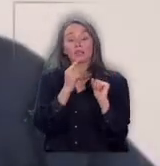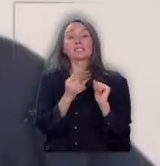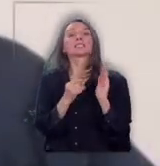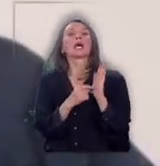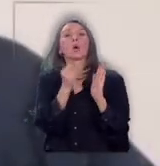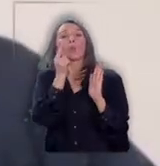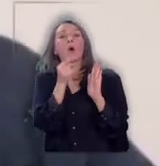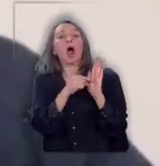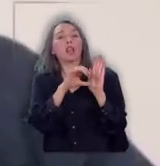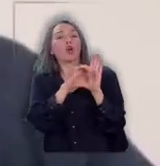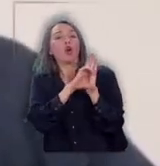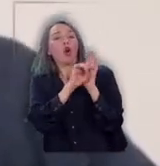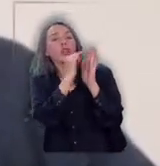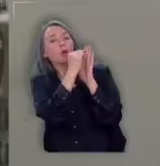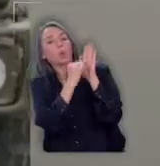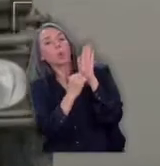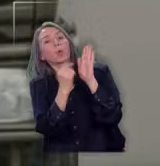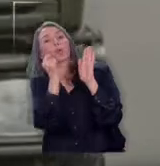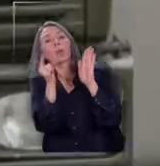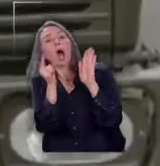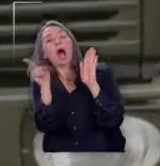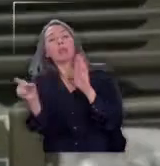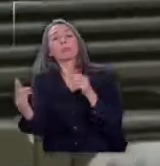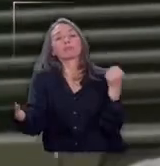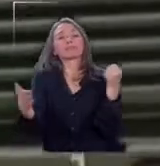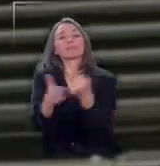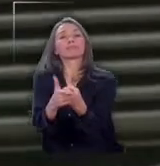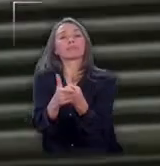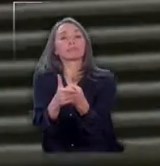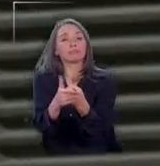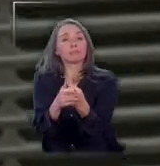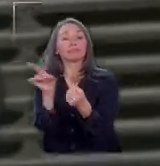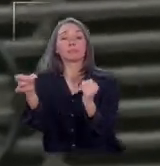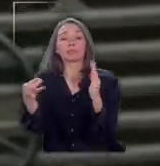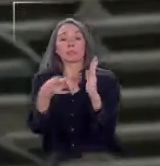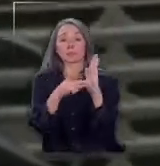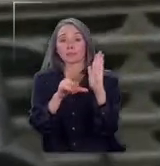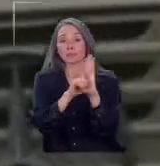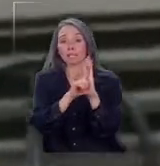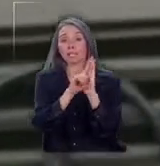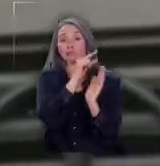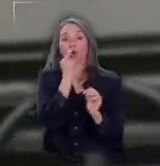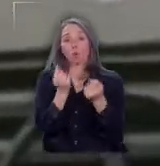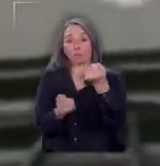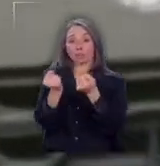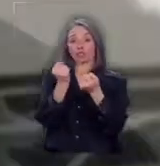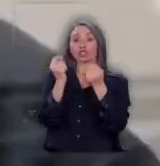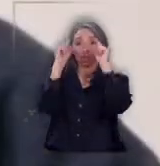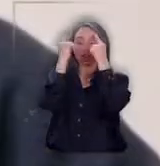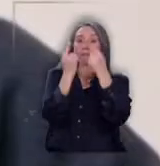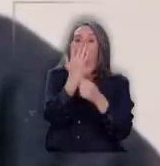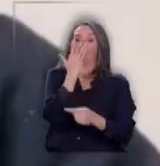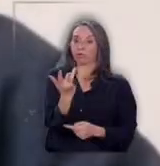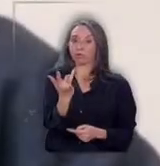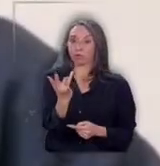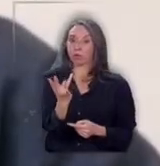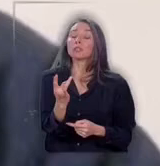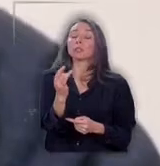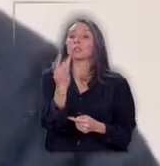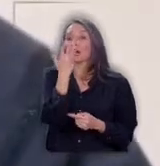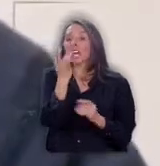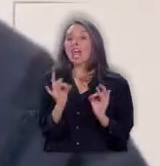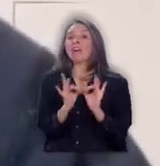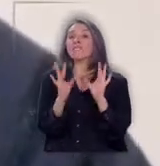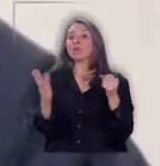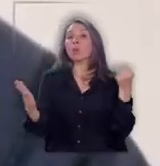jurídica final que van a tener estos hechos relacionados a un delito doloso bajo una figura de dolo eventual